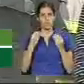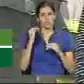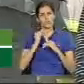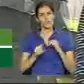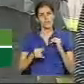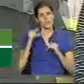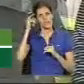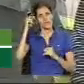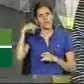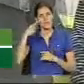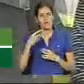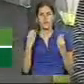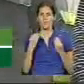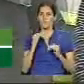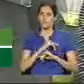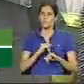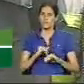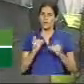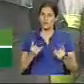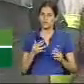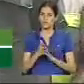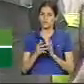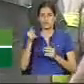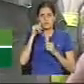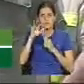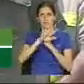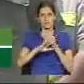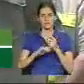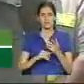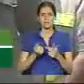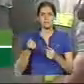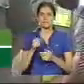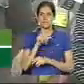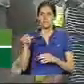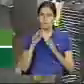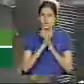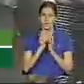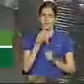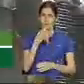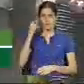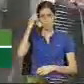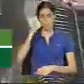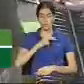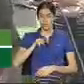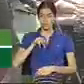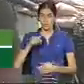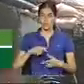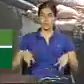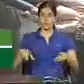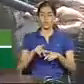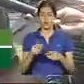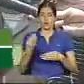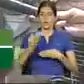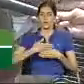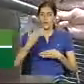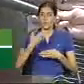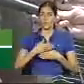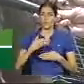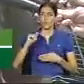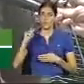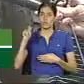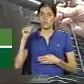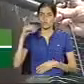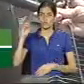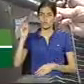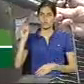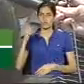mañana, pero ya cómo está culminando lo que es este dispositivo de seguridad en Semana Santa. Sí, buenos días. Bueno, nos encontramos acá en el peaje de Los Potocos, supervisando